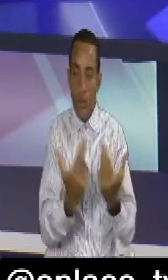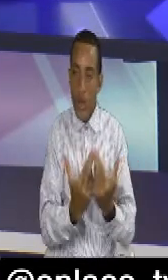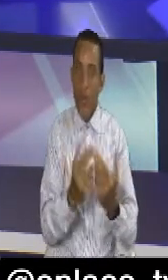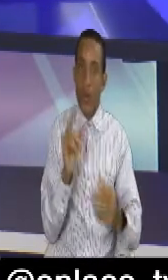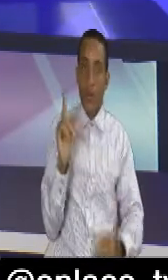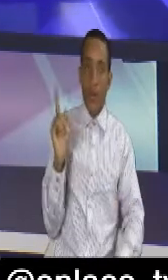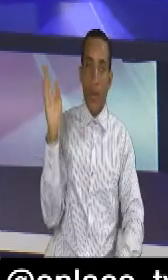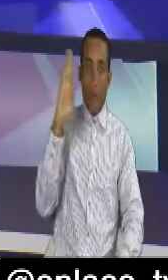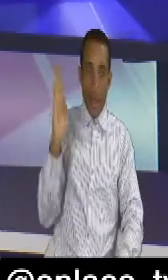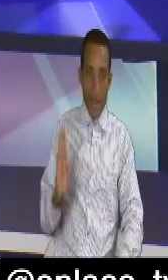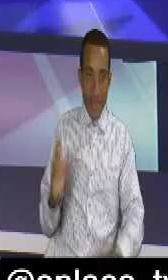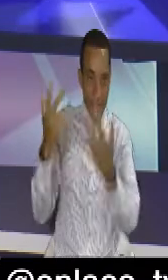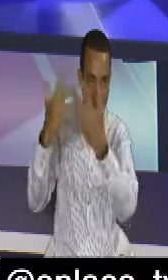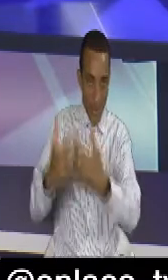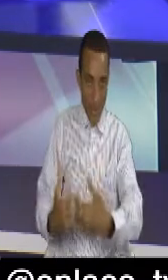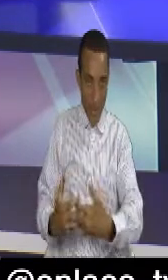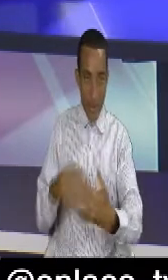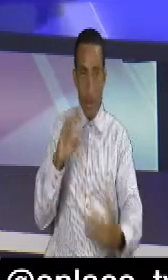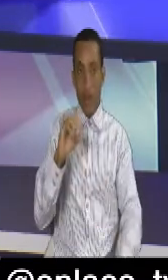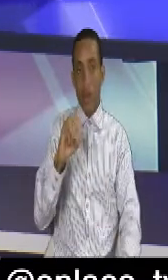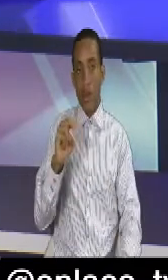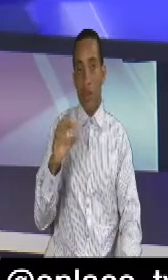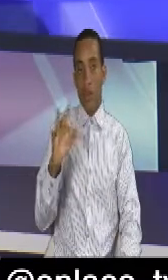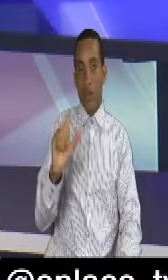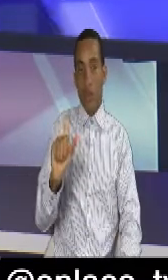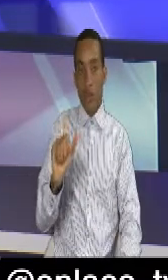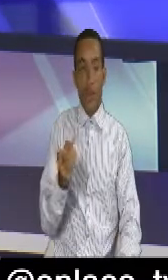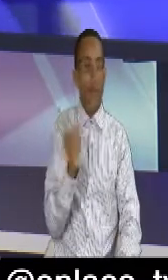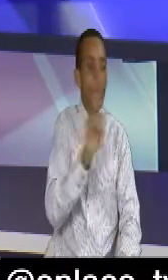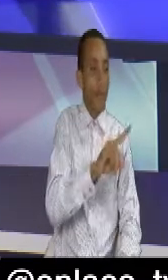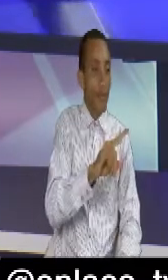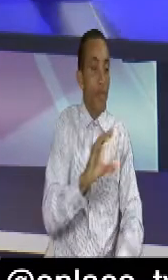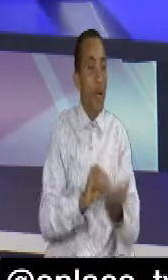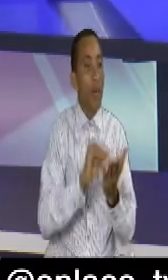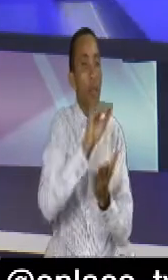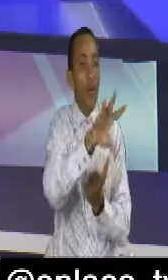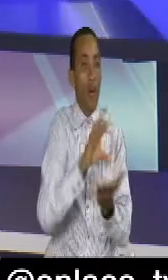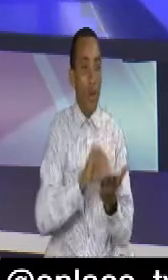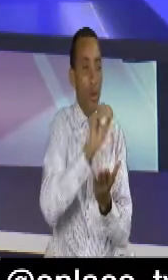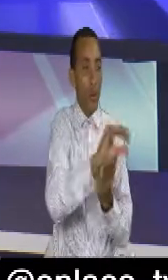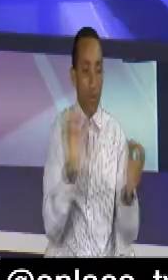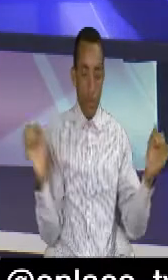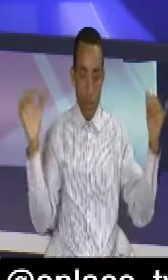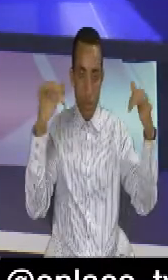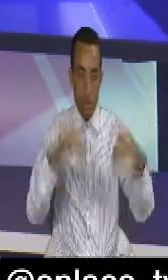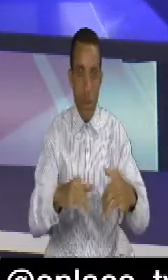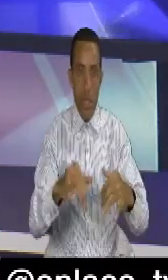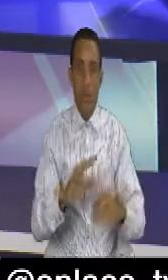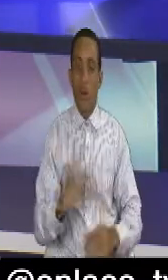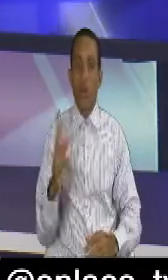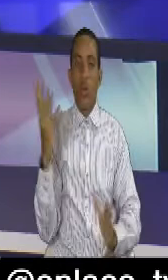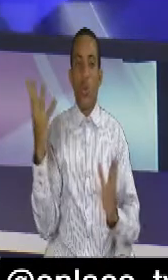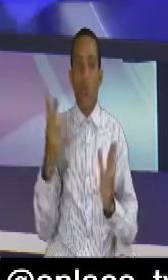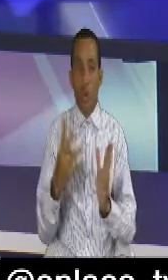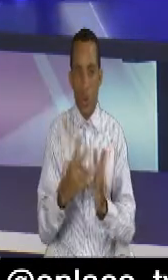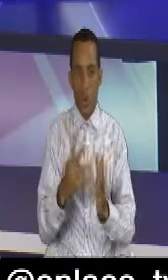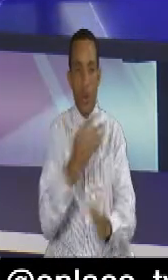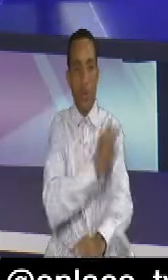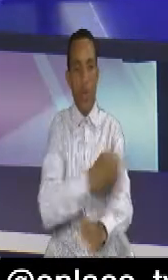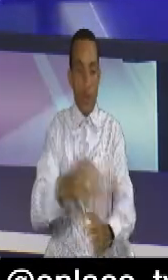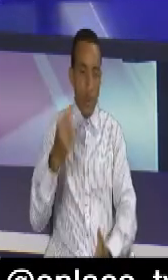sus proveedores. Aún hay incertidumbre sobre el pago de más de 4.000 millones de pesos que les adeudan a comerciantes